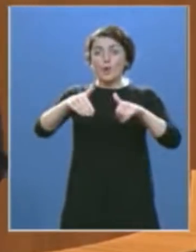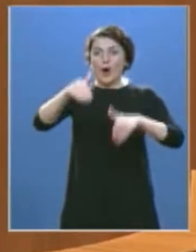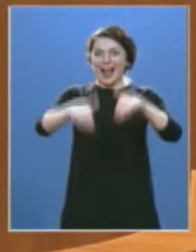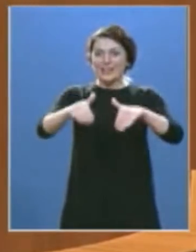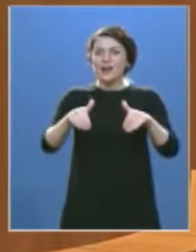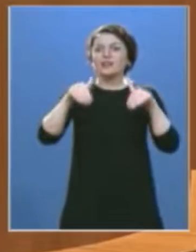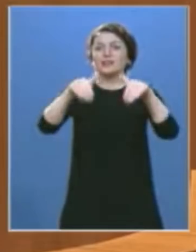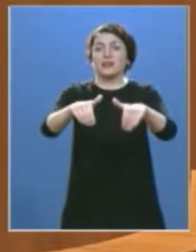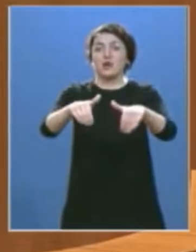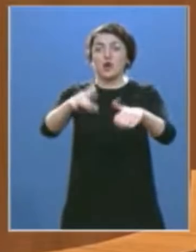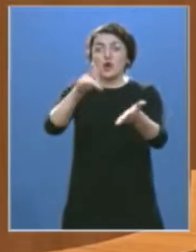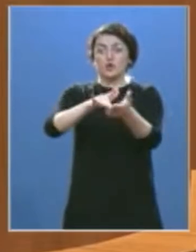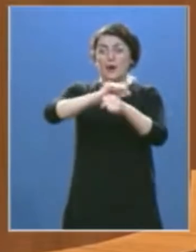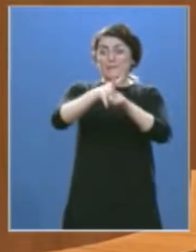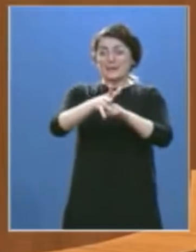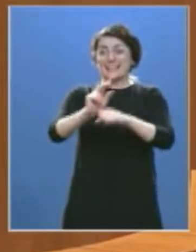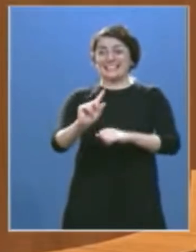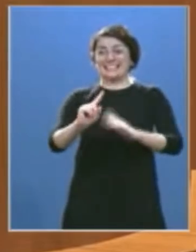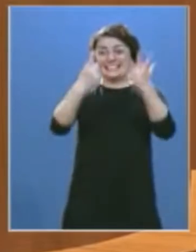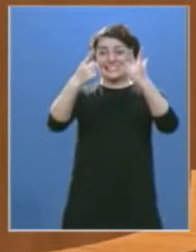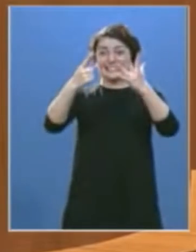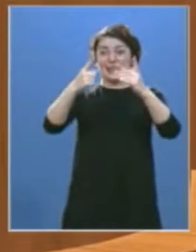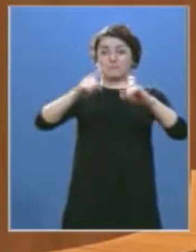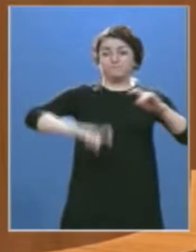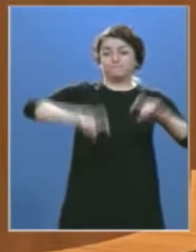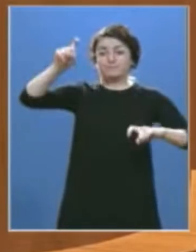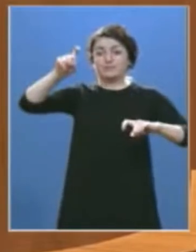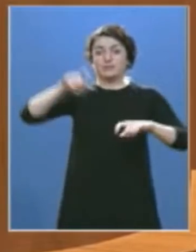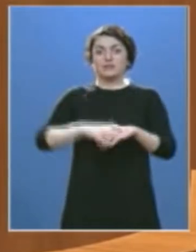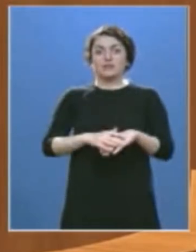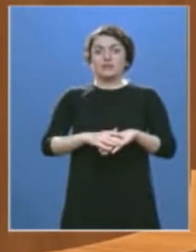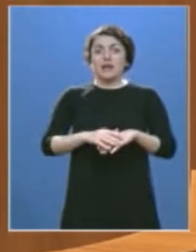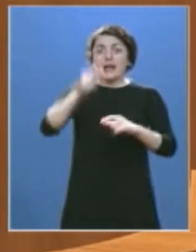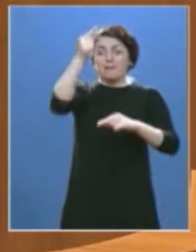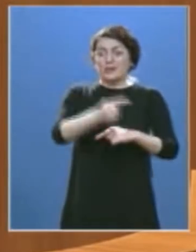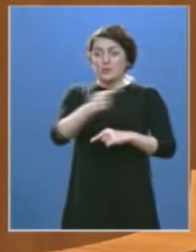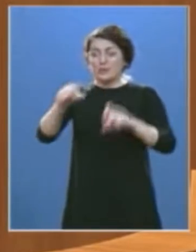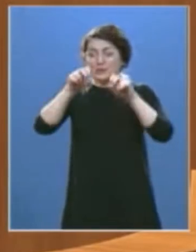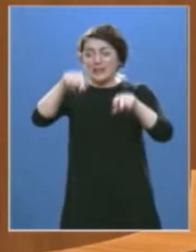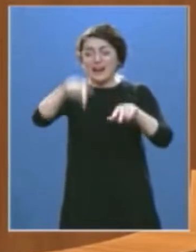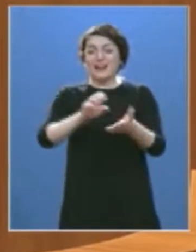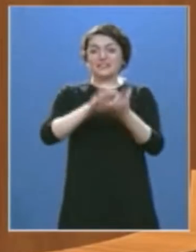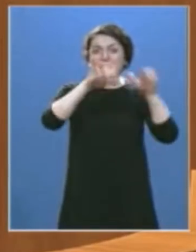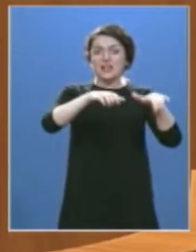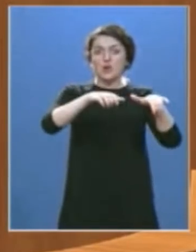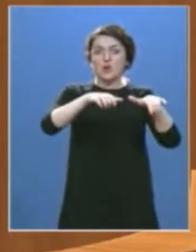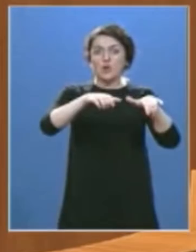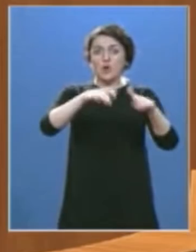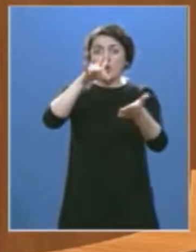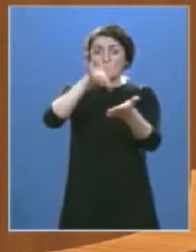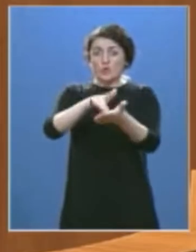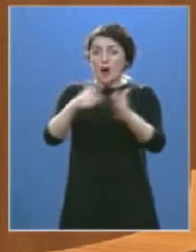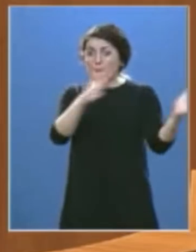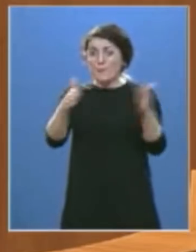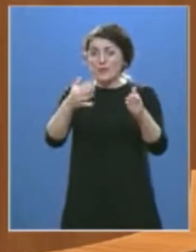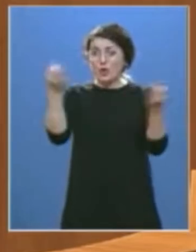pandemia. Deixou a Castilla y León sin presupuestos en un momento crucial para a historia desta comunidade en a que usted debería haber estado centrado única e